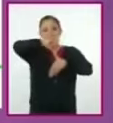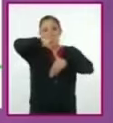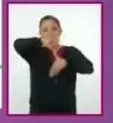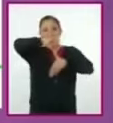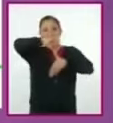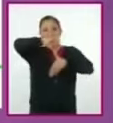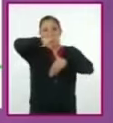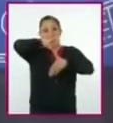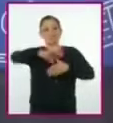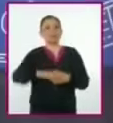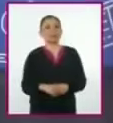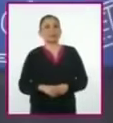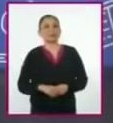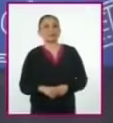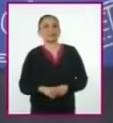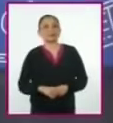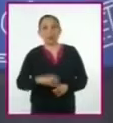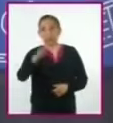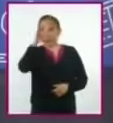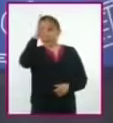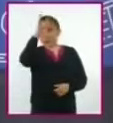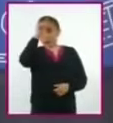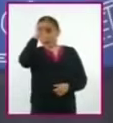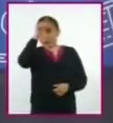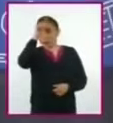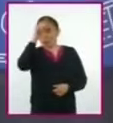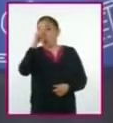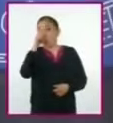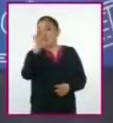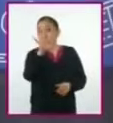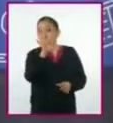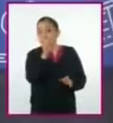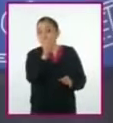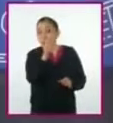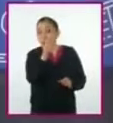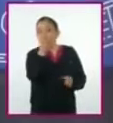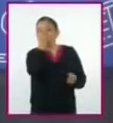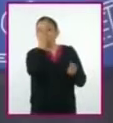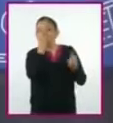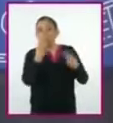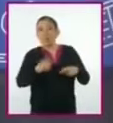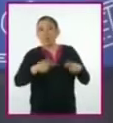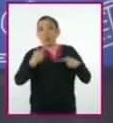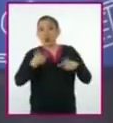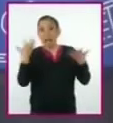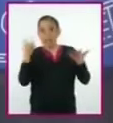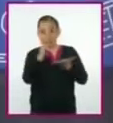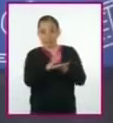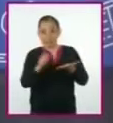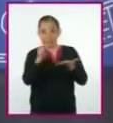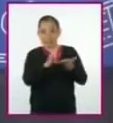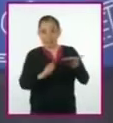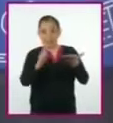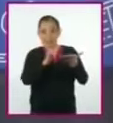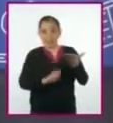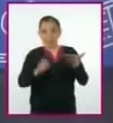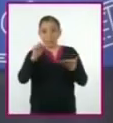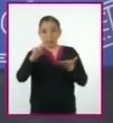Sudamérica. Recordemos ahora un poco a algunos autores de la literatura